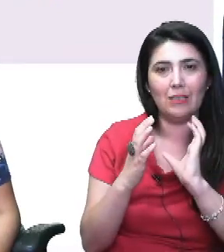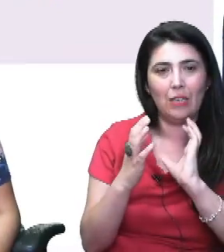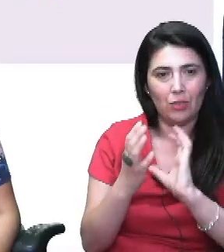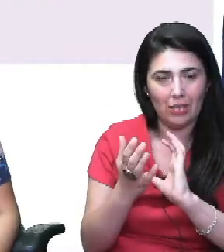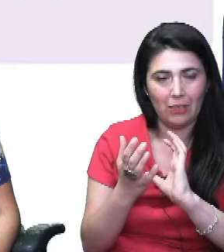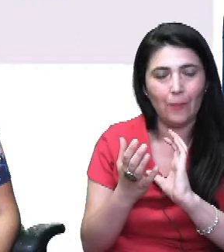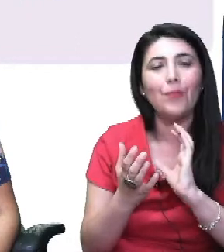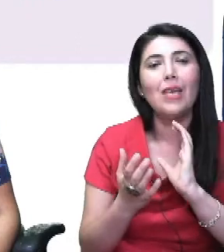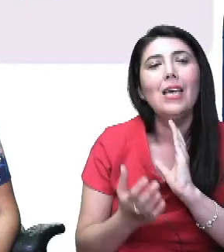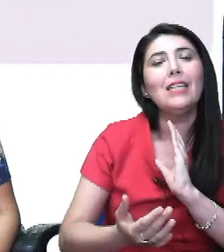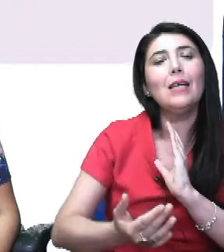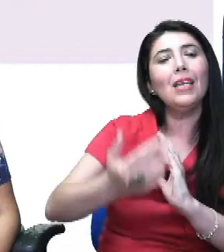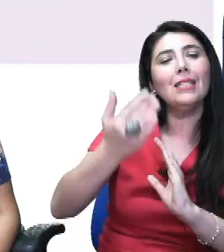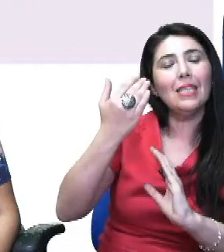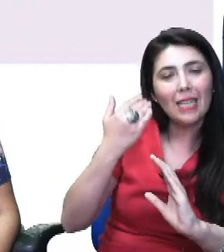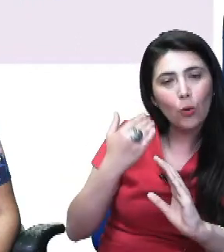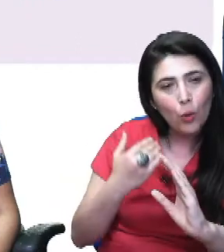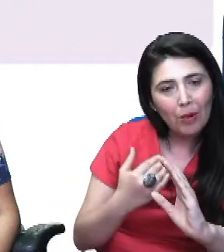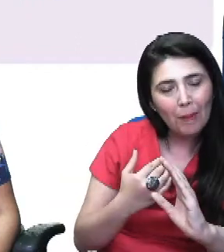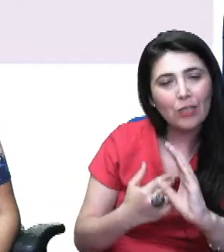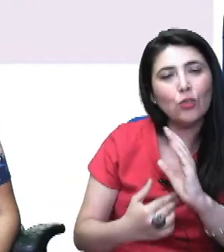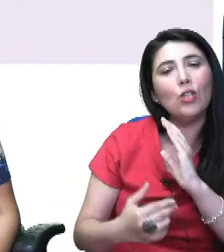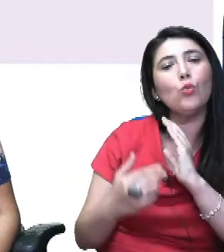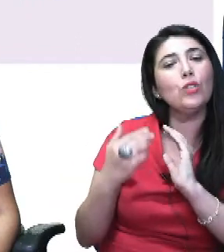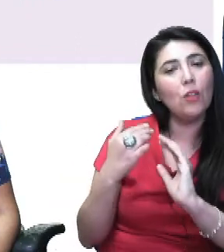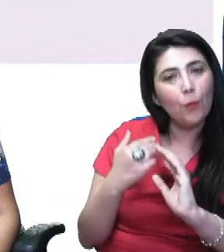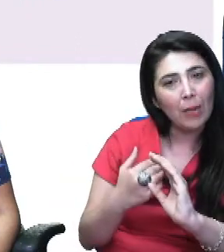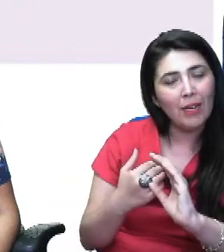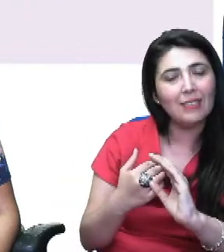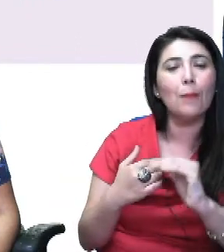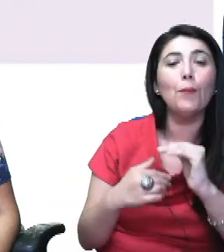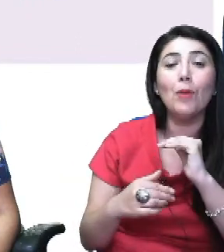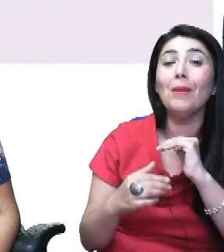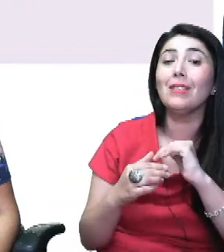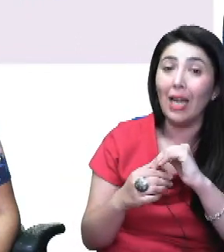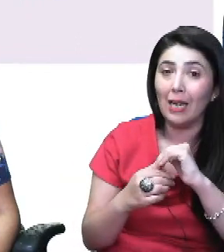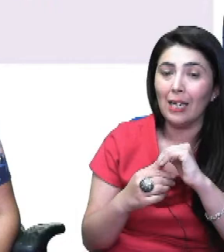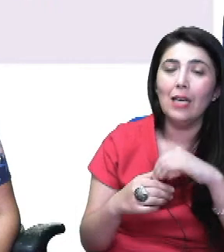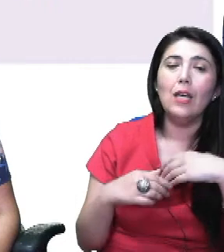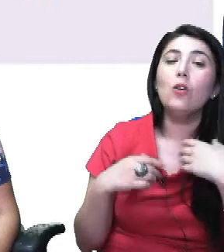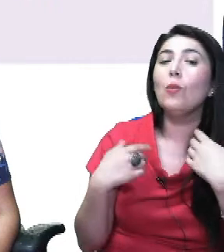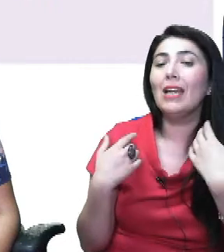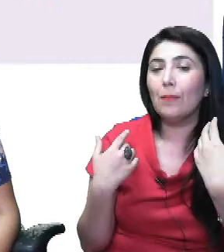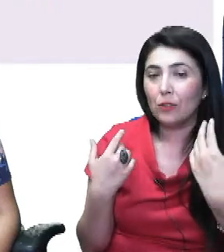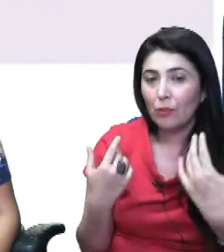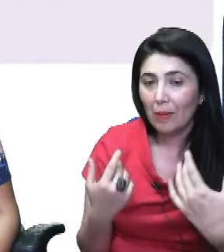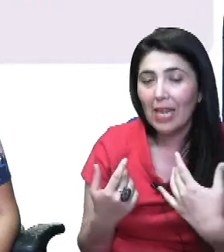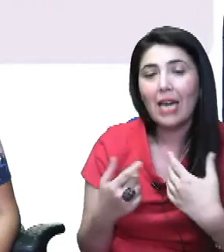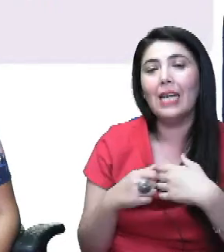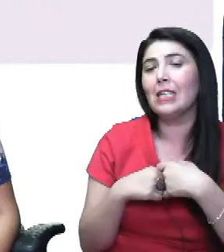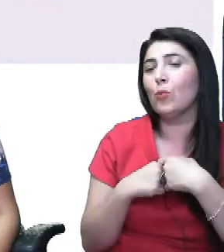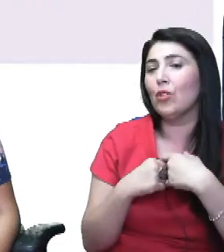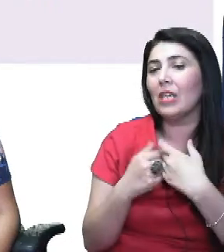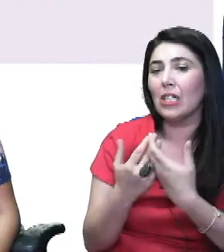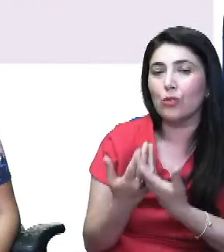de emergencia o desastre. También existen algunos problemas que son inducidos por la emergencia propiamente tal, como la separación